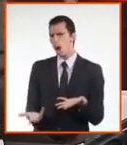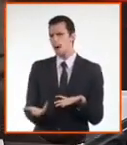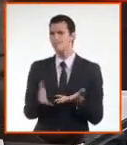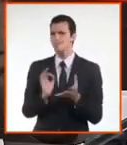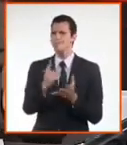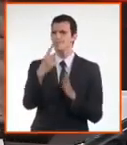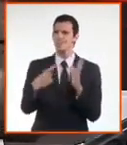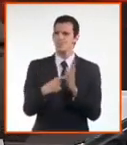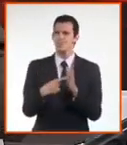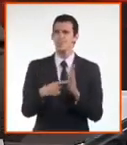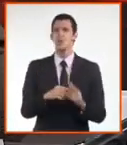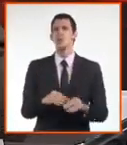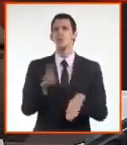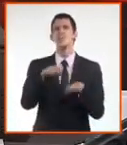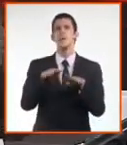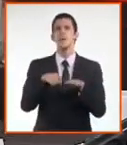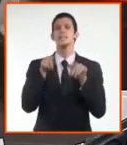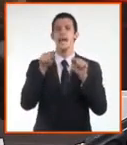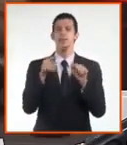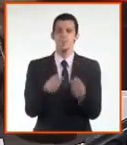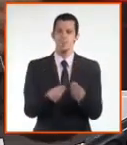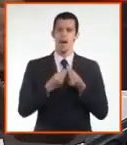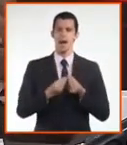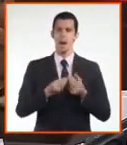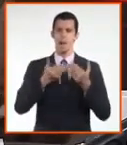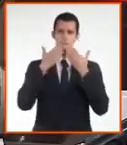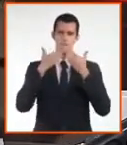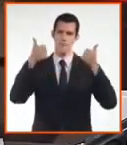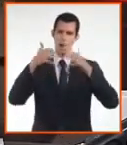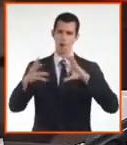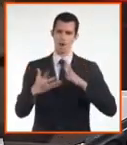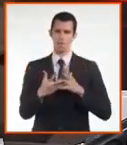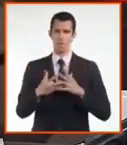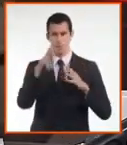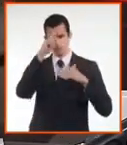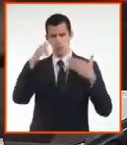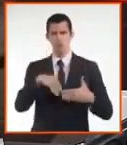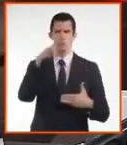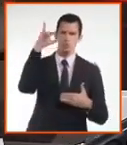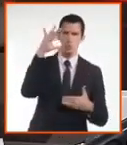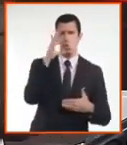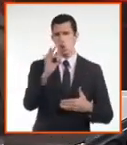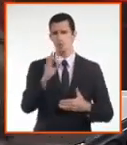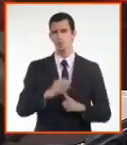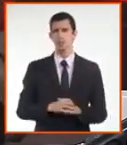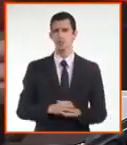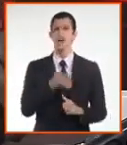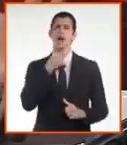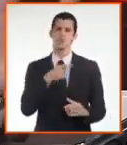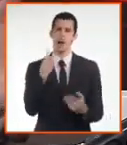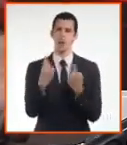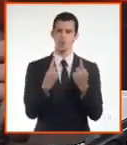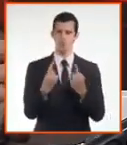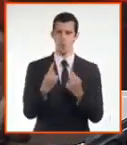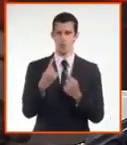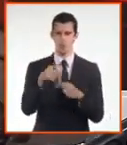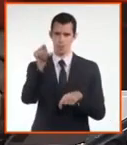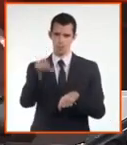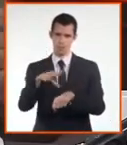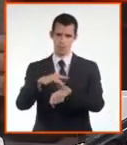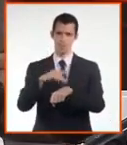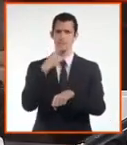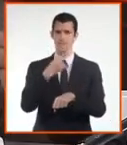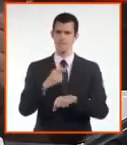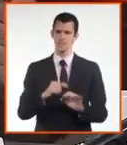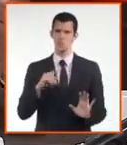que es el líquido me hace un efecto más rápido que la tableta no los dos hacen el mismo efecto lo que